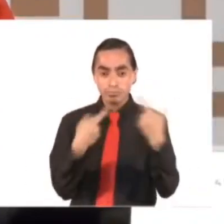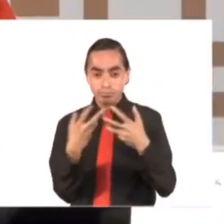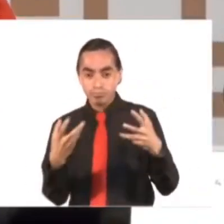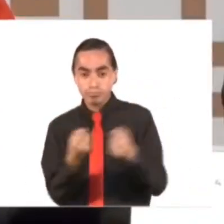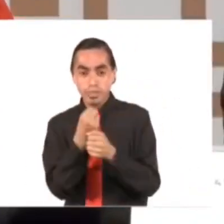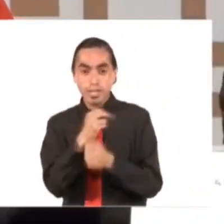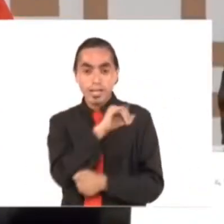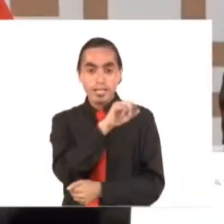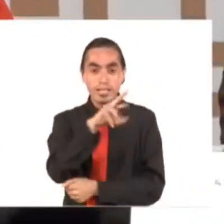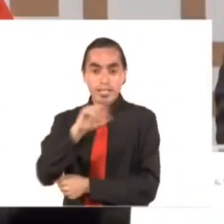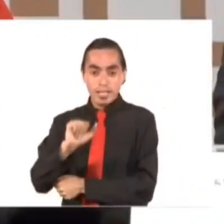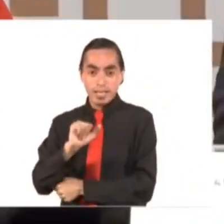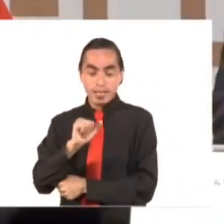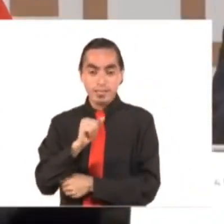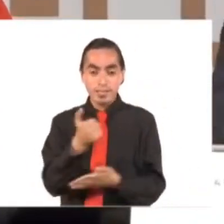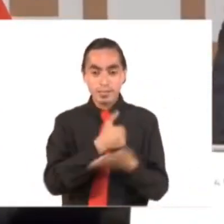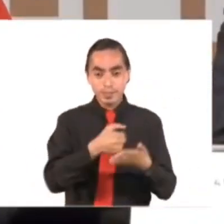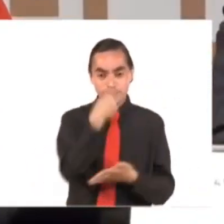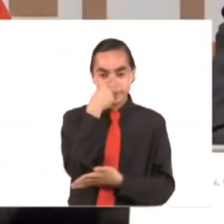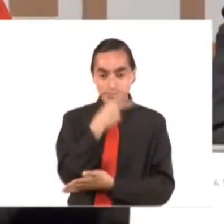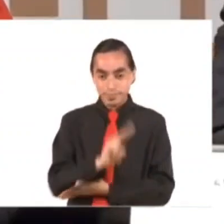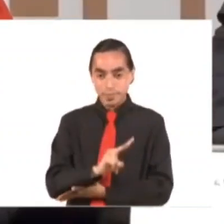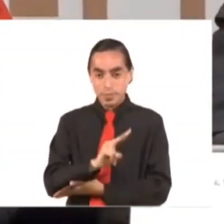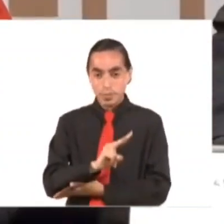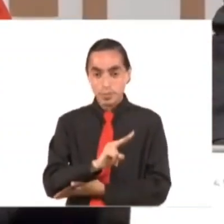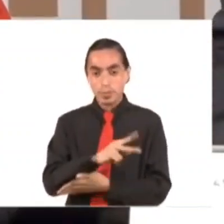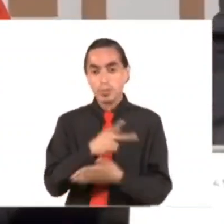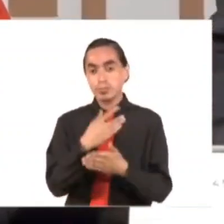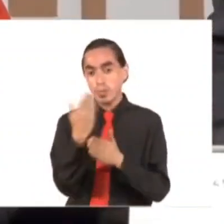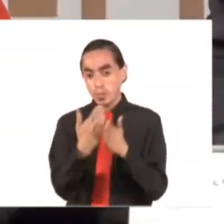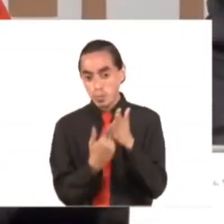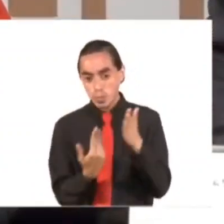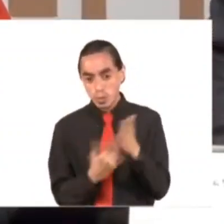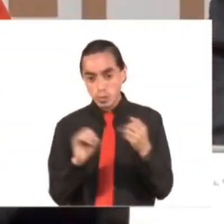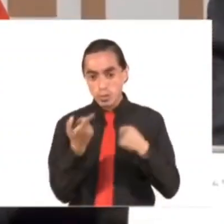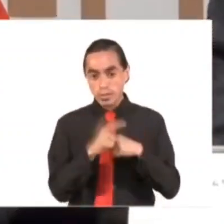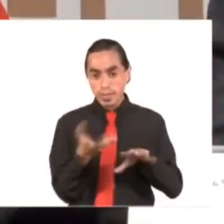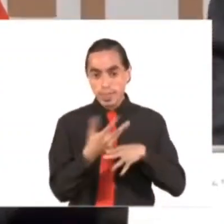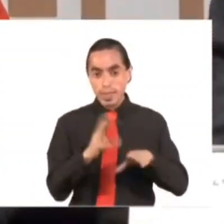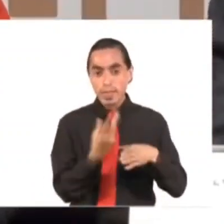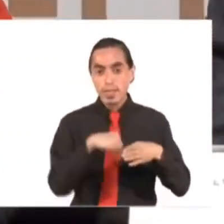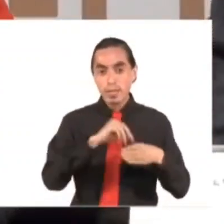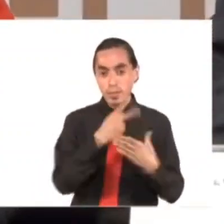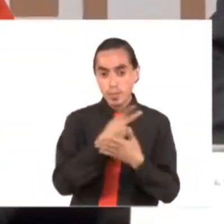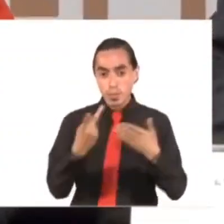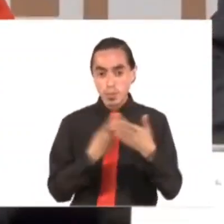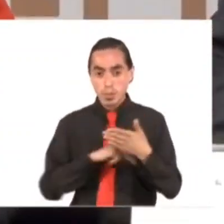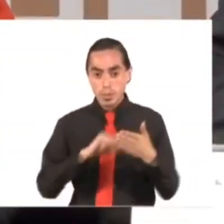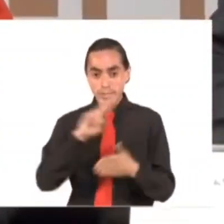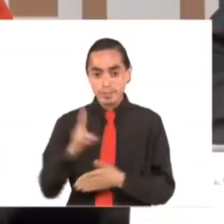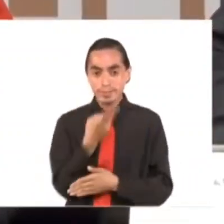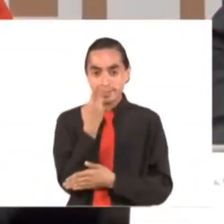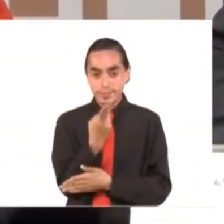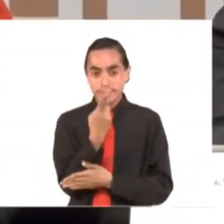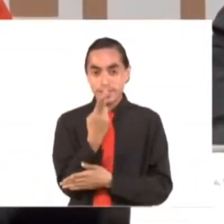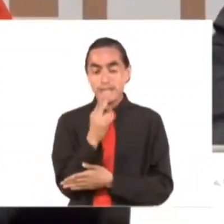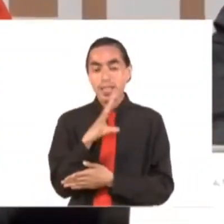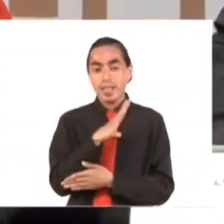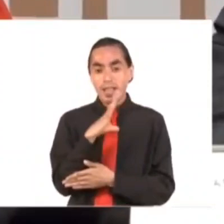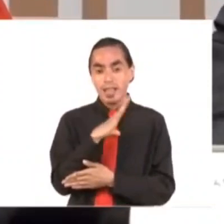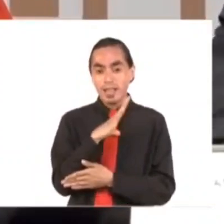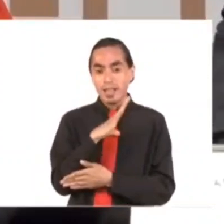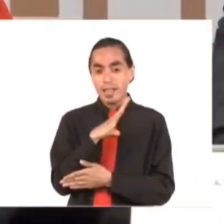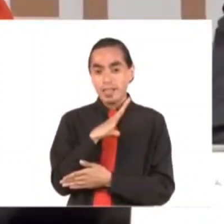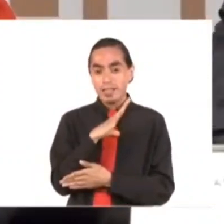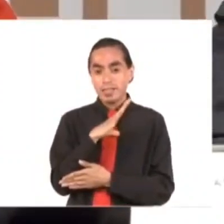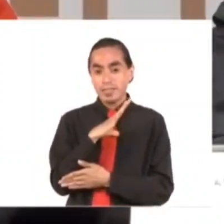de México, hacia un modelo social incluyente elaborado por el Programa Universitario de Estudios sobre la Ciudad de México de la